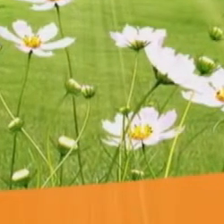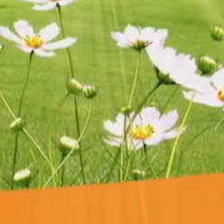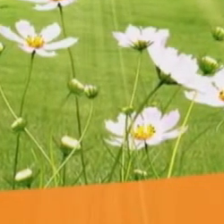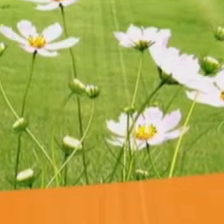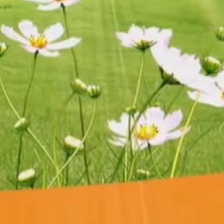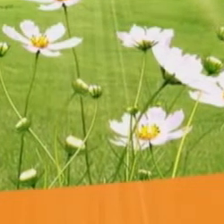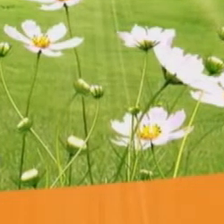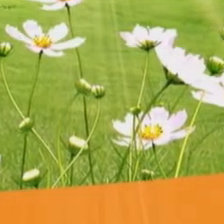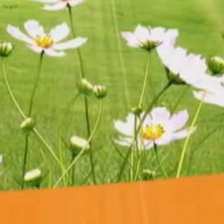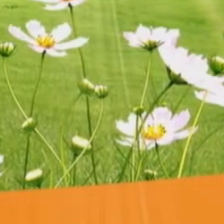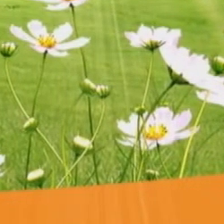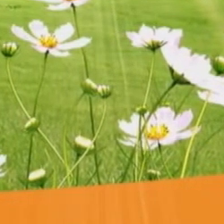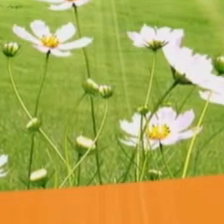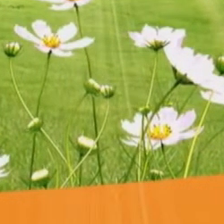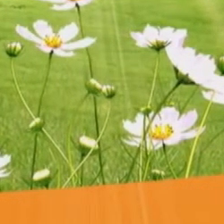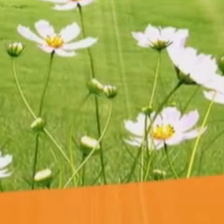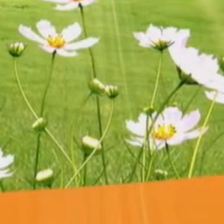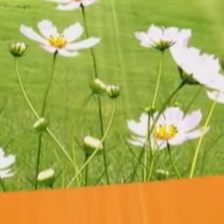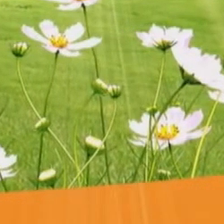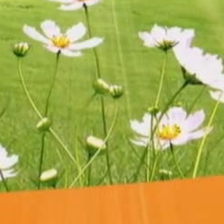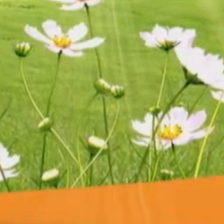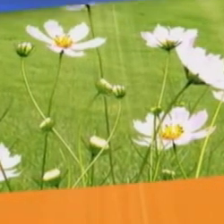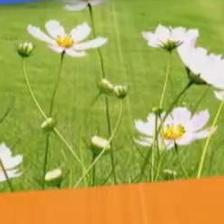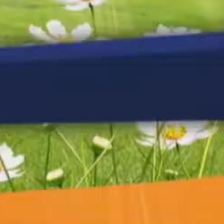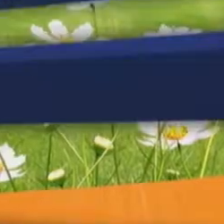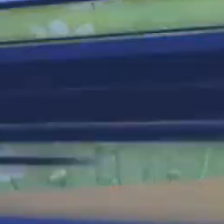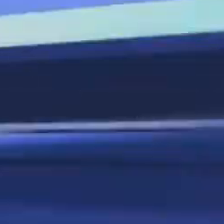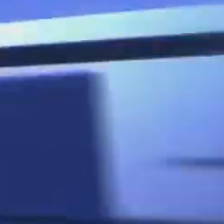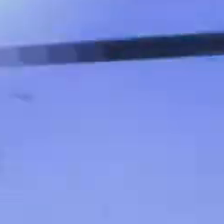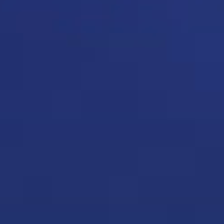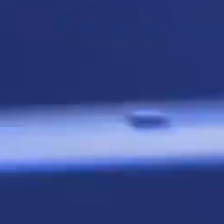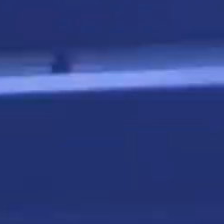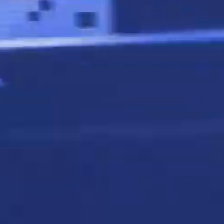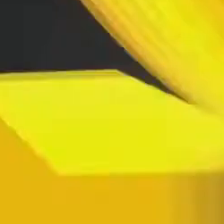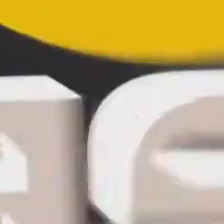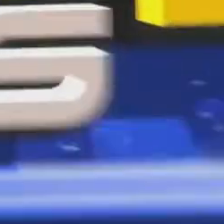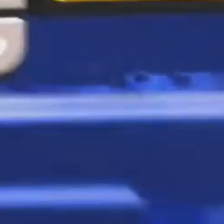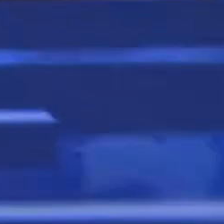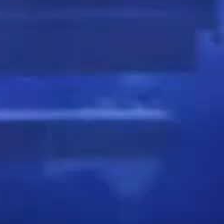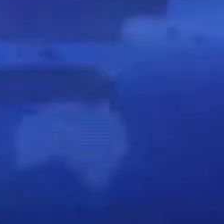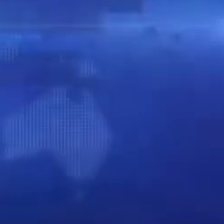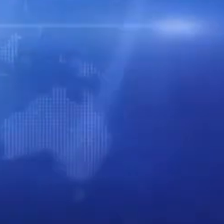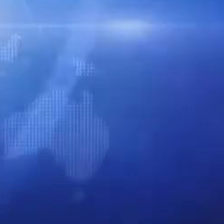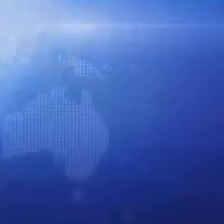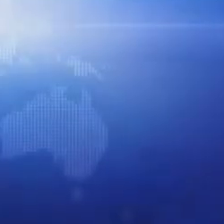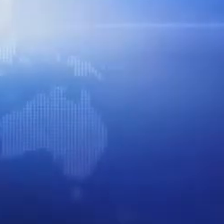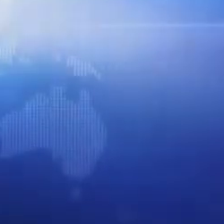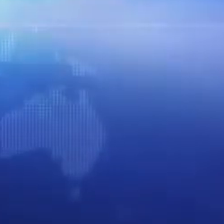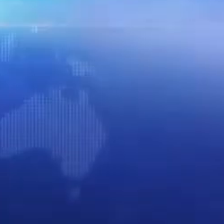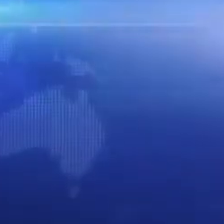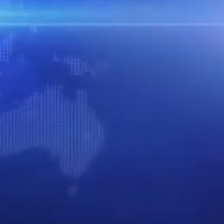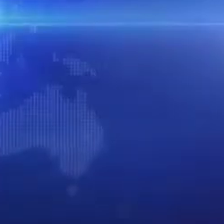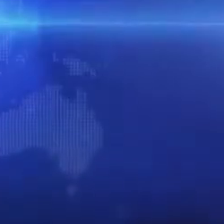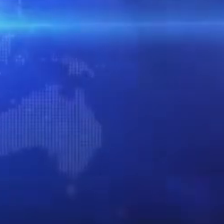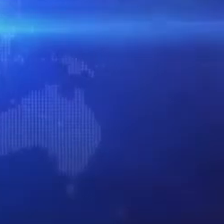Barsol Ecológico, Barsol Aroma, Delicias, líder en limpieza, Enlace Noticias, el noticiero que usted quiere ver.